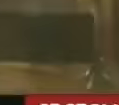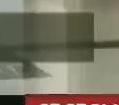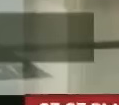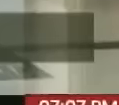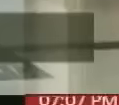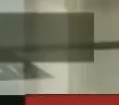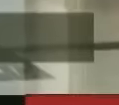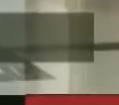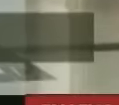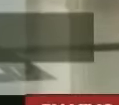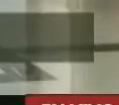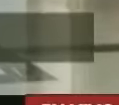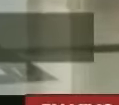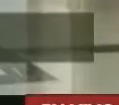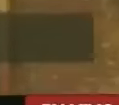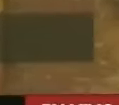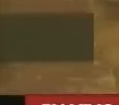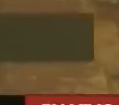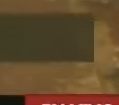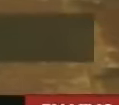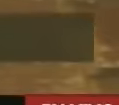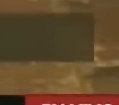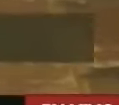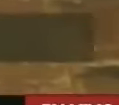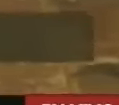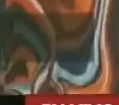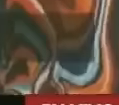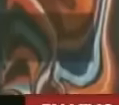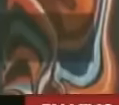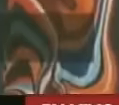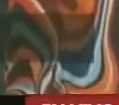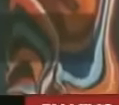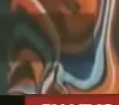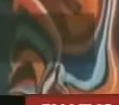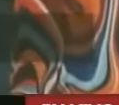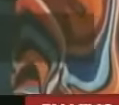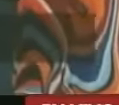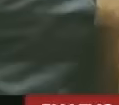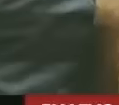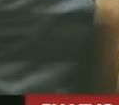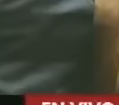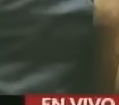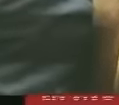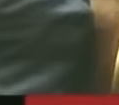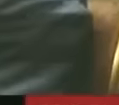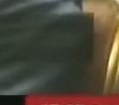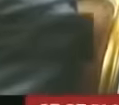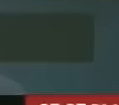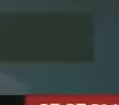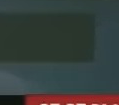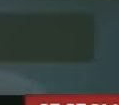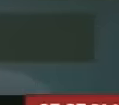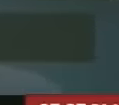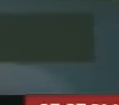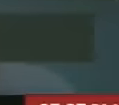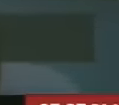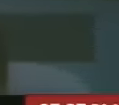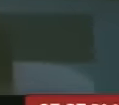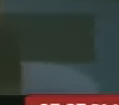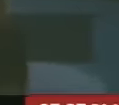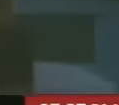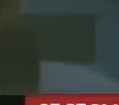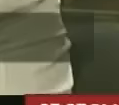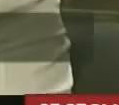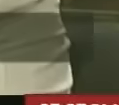Este martes, el presidente Nicolás Maduro Moros, en reunión de trabajo con el fiscal de la Corte Penal Internacional, Karim